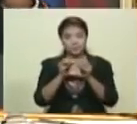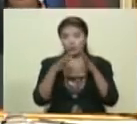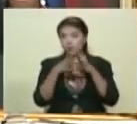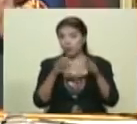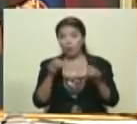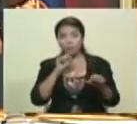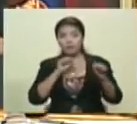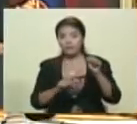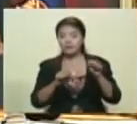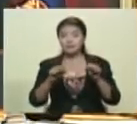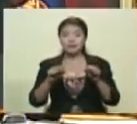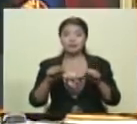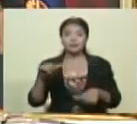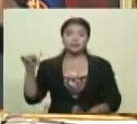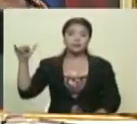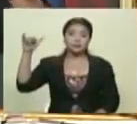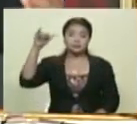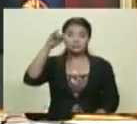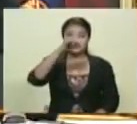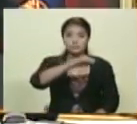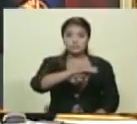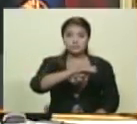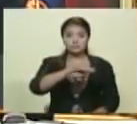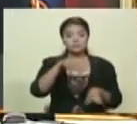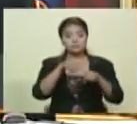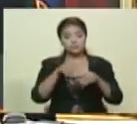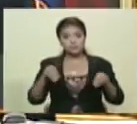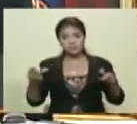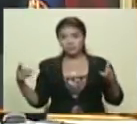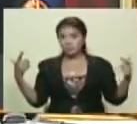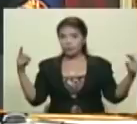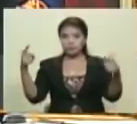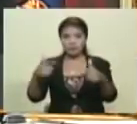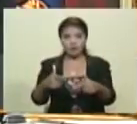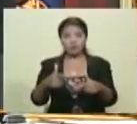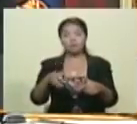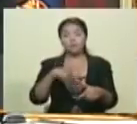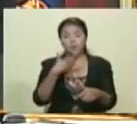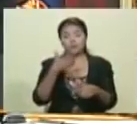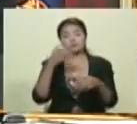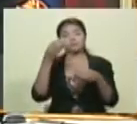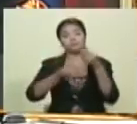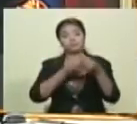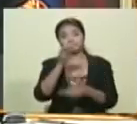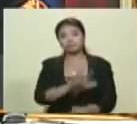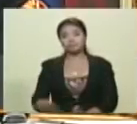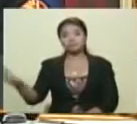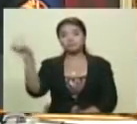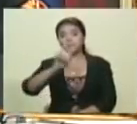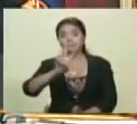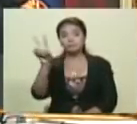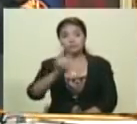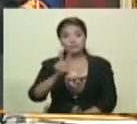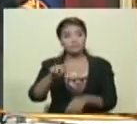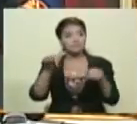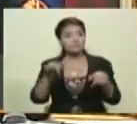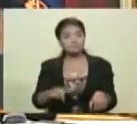defensa antiaérea, de defensa territorial, para hacer de Venezuela un espacio